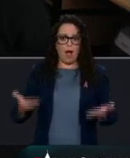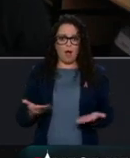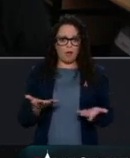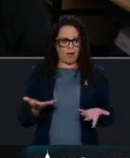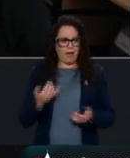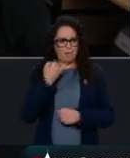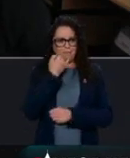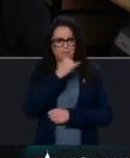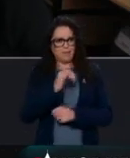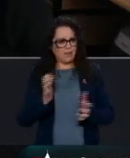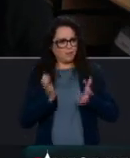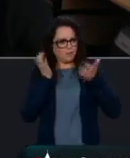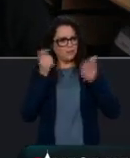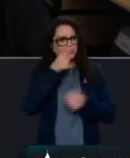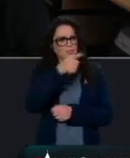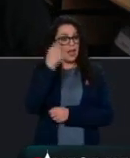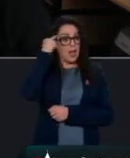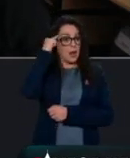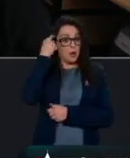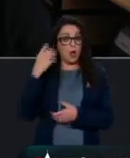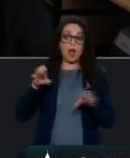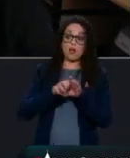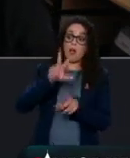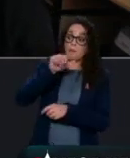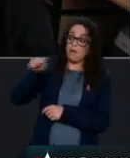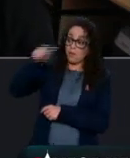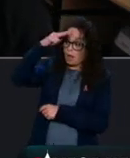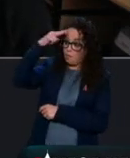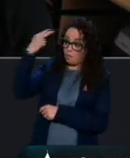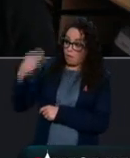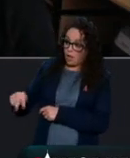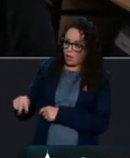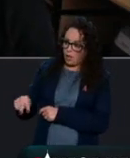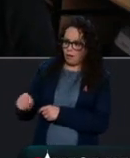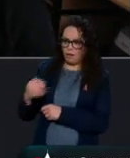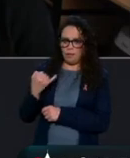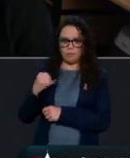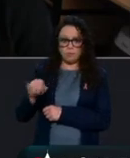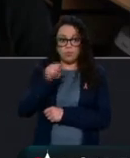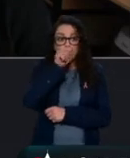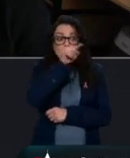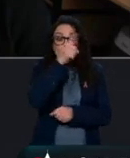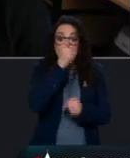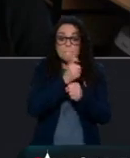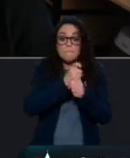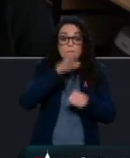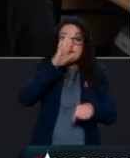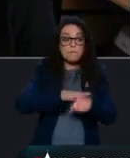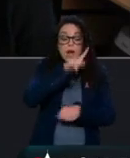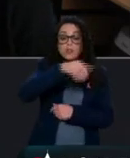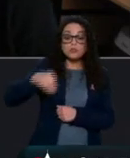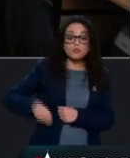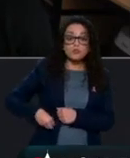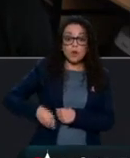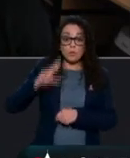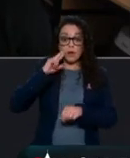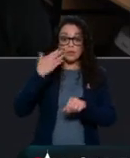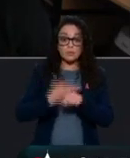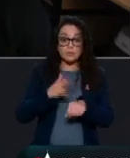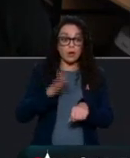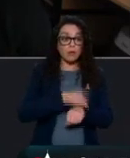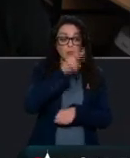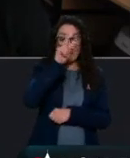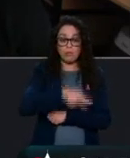estos de cómo va la situación de México cuando pues ellos son unos de los principales responsables del desastre que dejaron